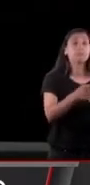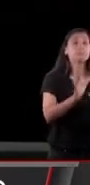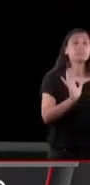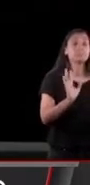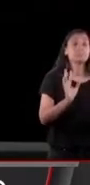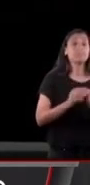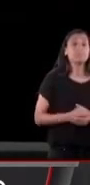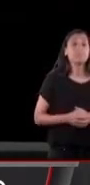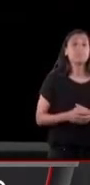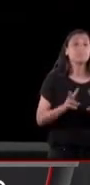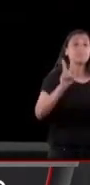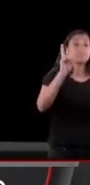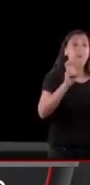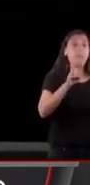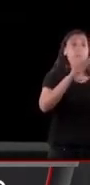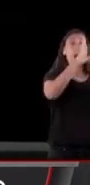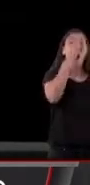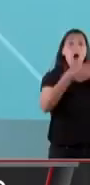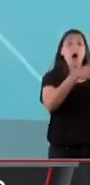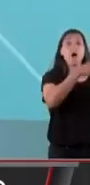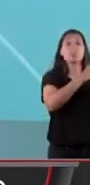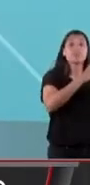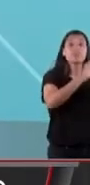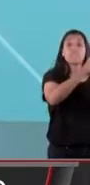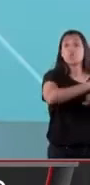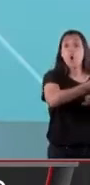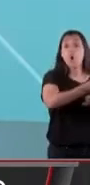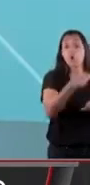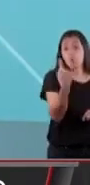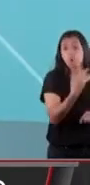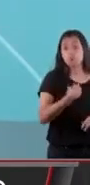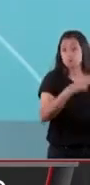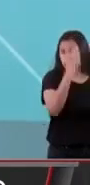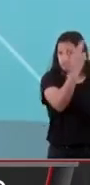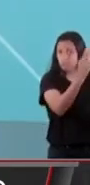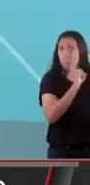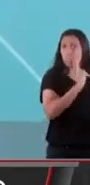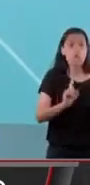hecho, ya hay algunos que dijeron, y tendrá posibilidades de que esto